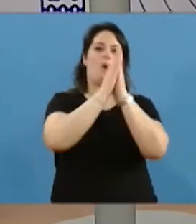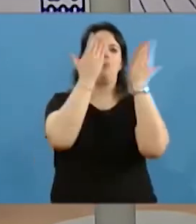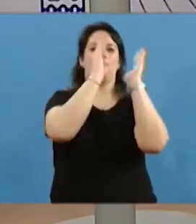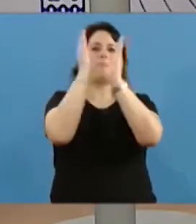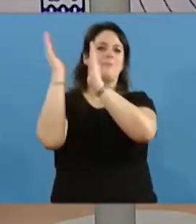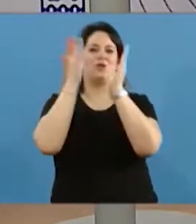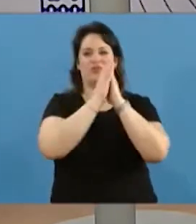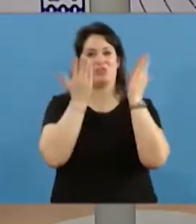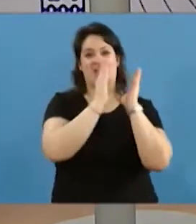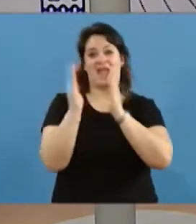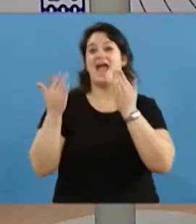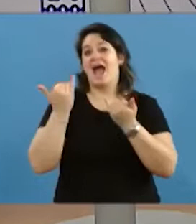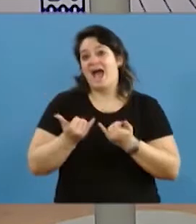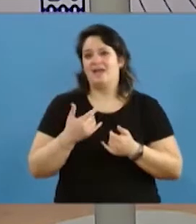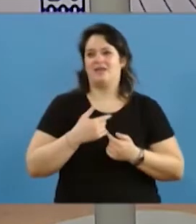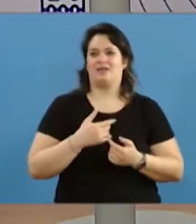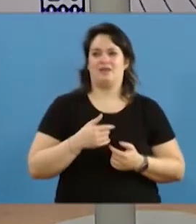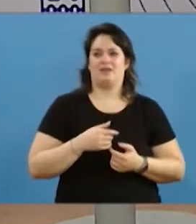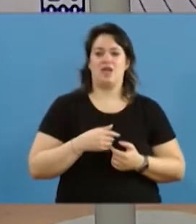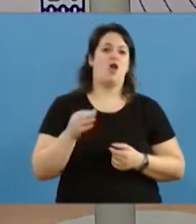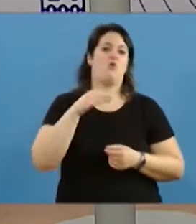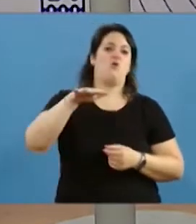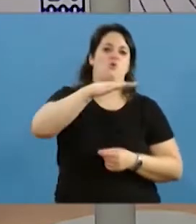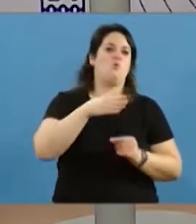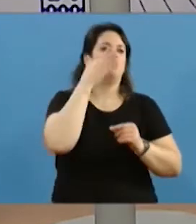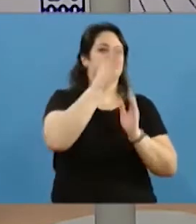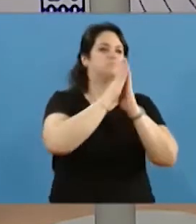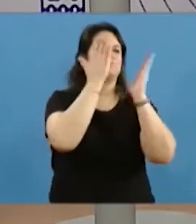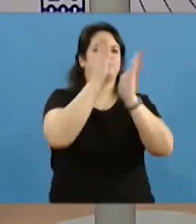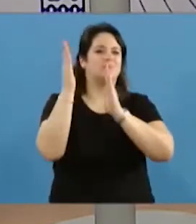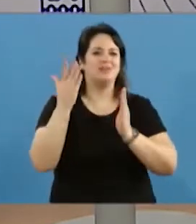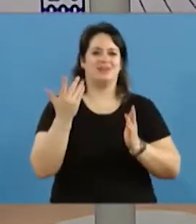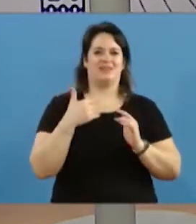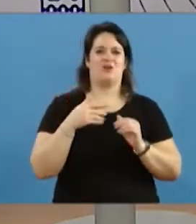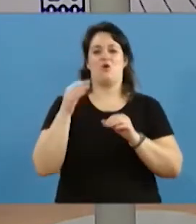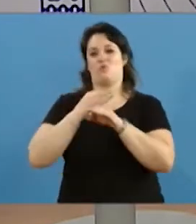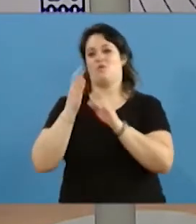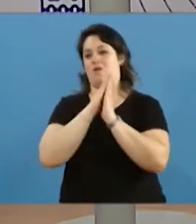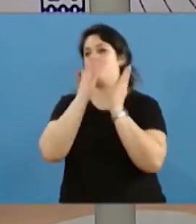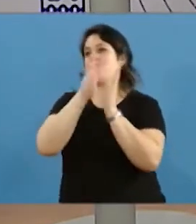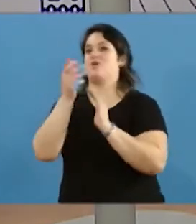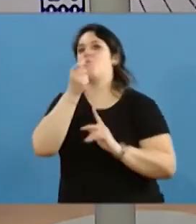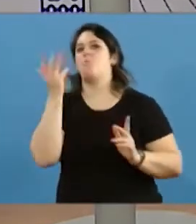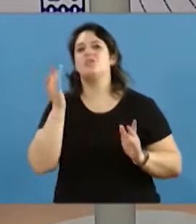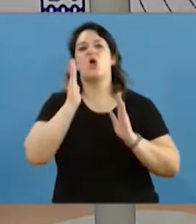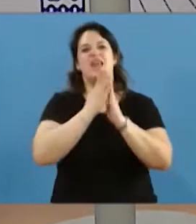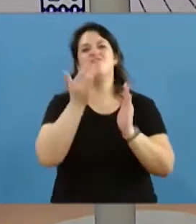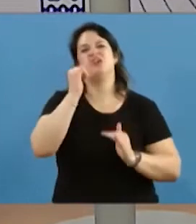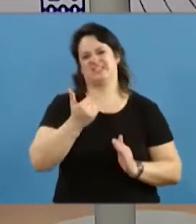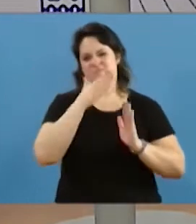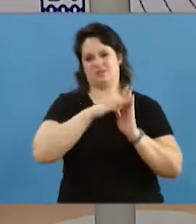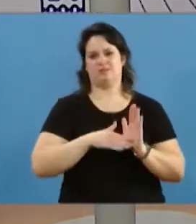biblioteca. Perfecto. O en la biblioteca General San Martín. Claro. O en la biblioteca de mi escuela. Bien. ¿Sí? Bien. ¿Qué sigue,